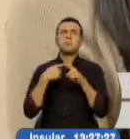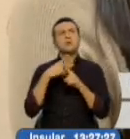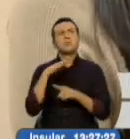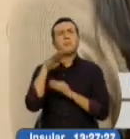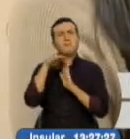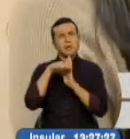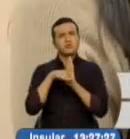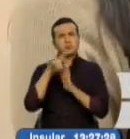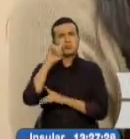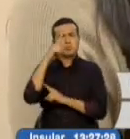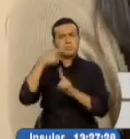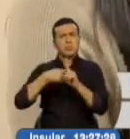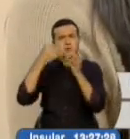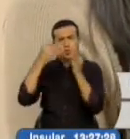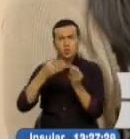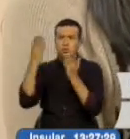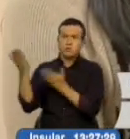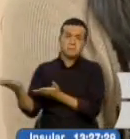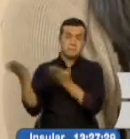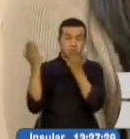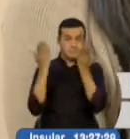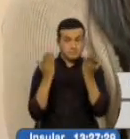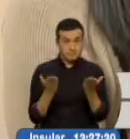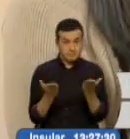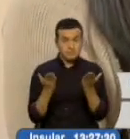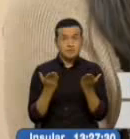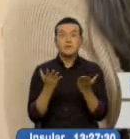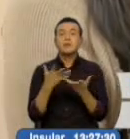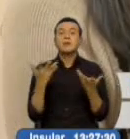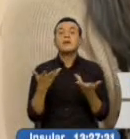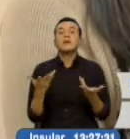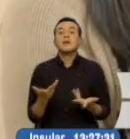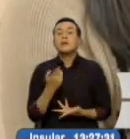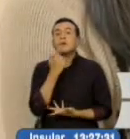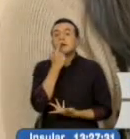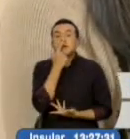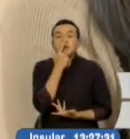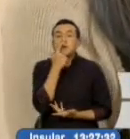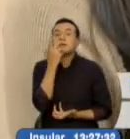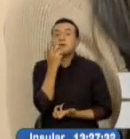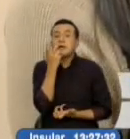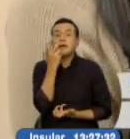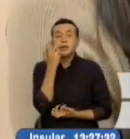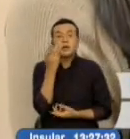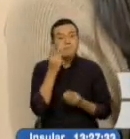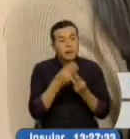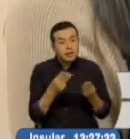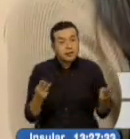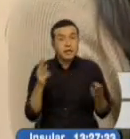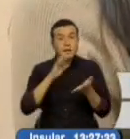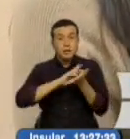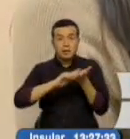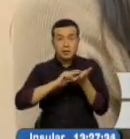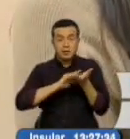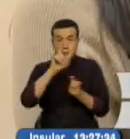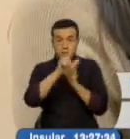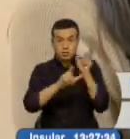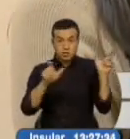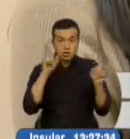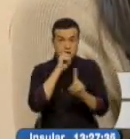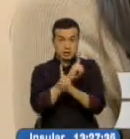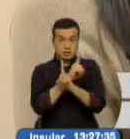mes que nos llegó, la mandamos a importar. Nuestra intención es poder entregar material en braille para personas